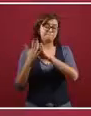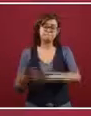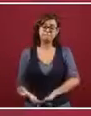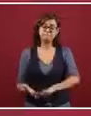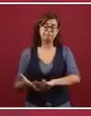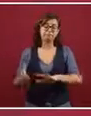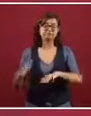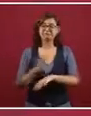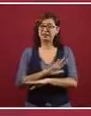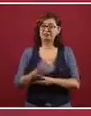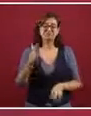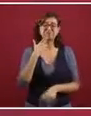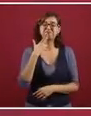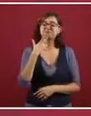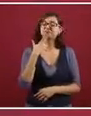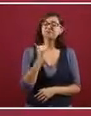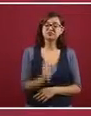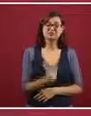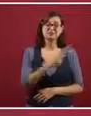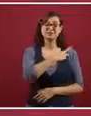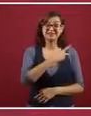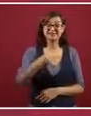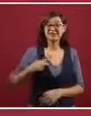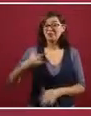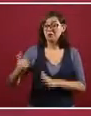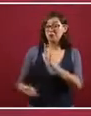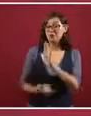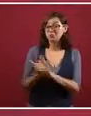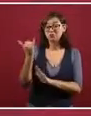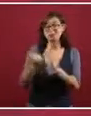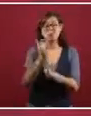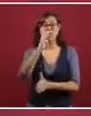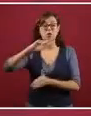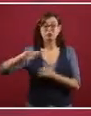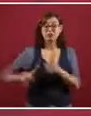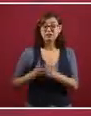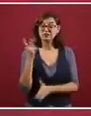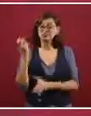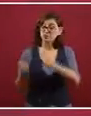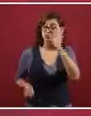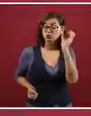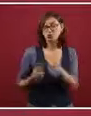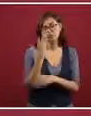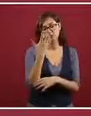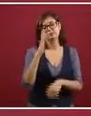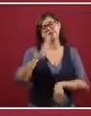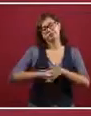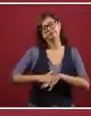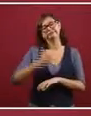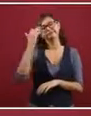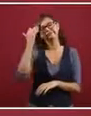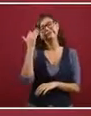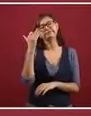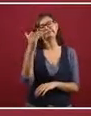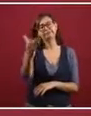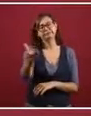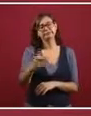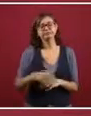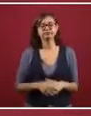y que hay que construirlo de nuevo. Eso lleva más tiempo